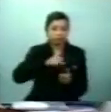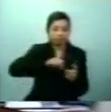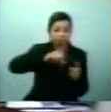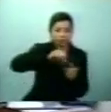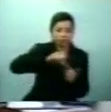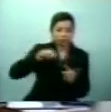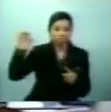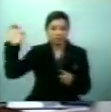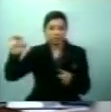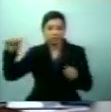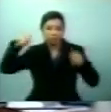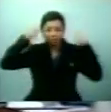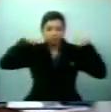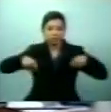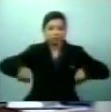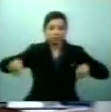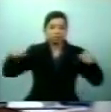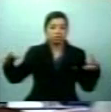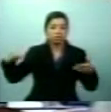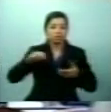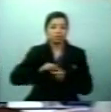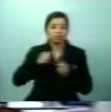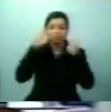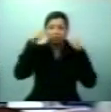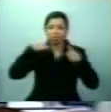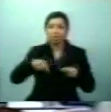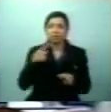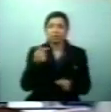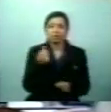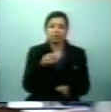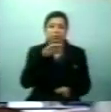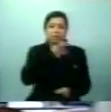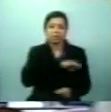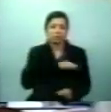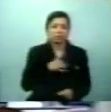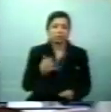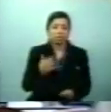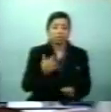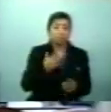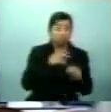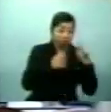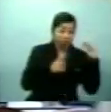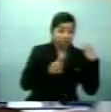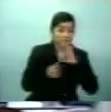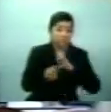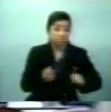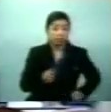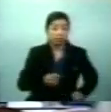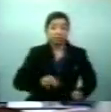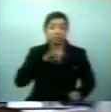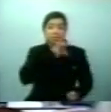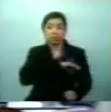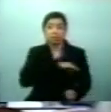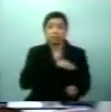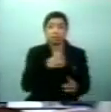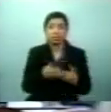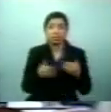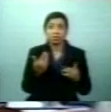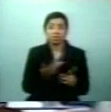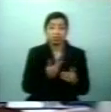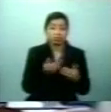para ambas partes. Este acuerdo viene a beneficiar a nuestro país, especialmente al abrir